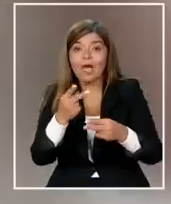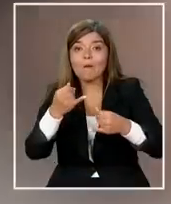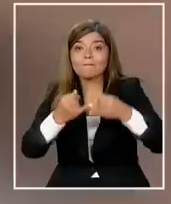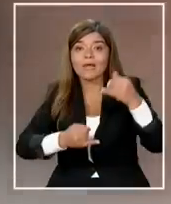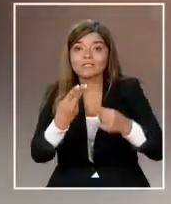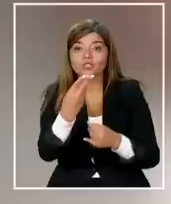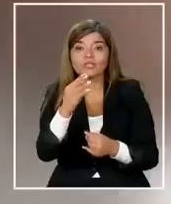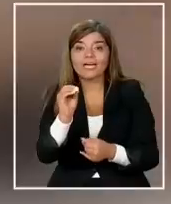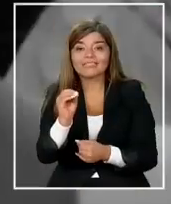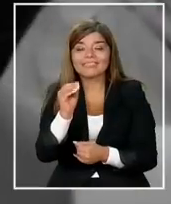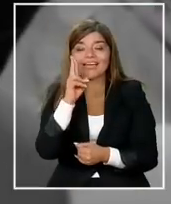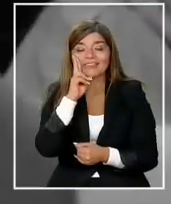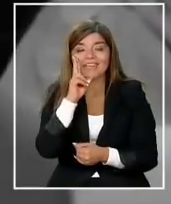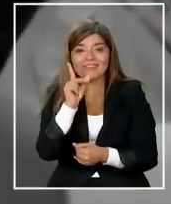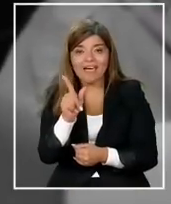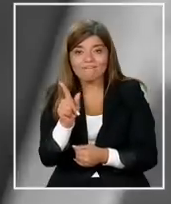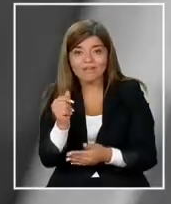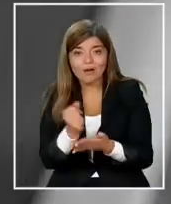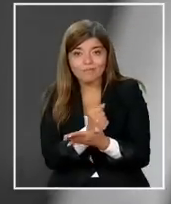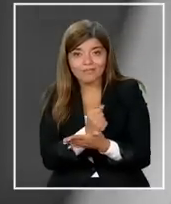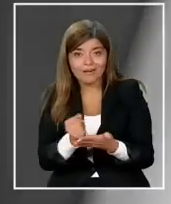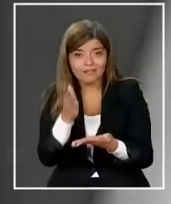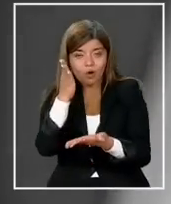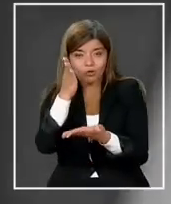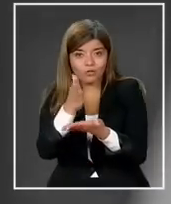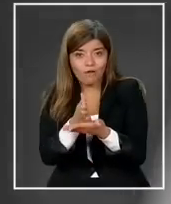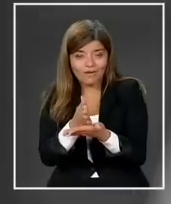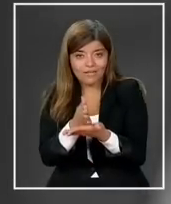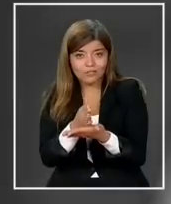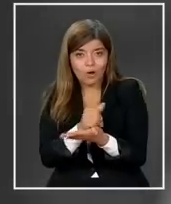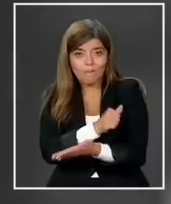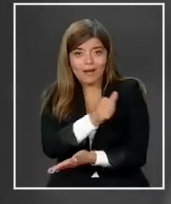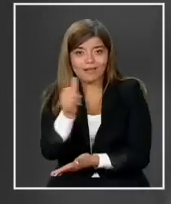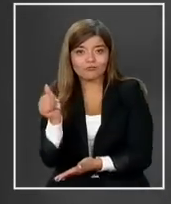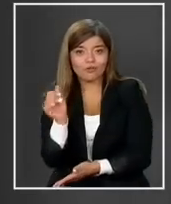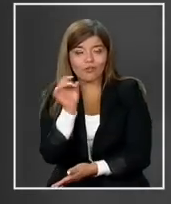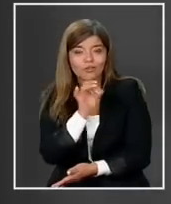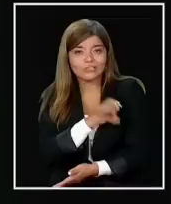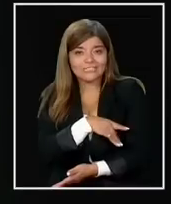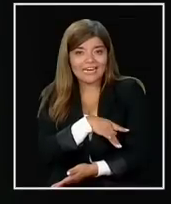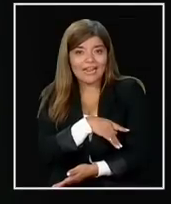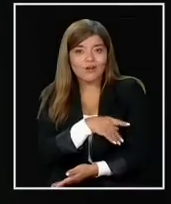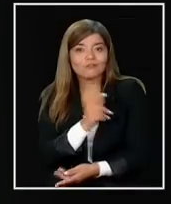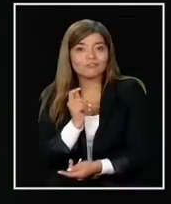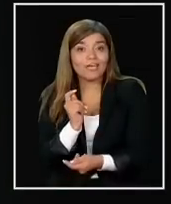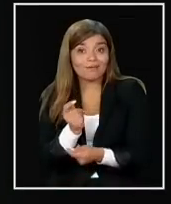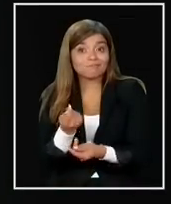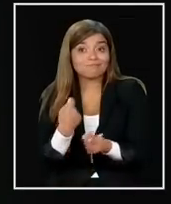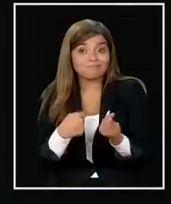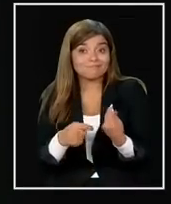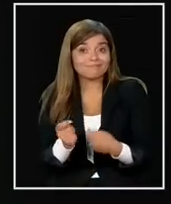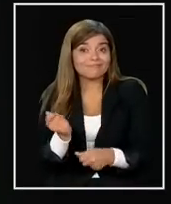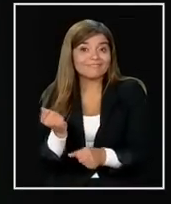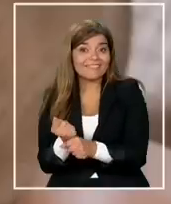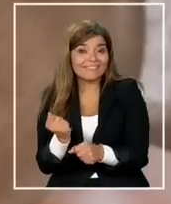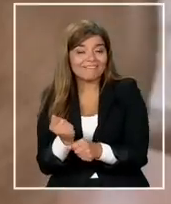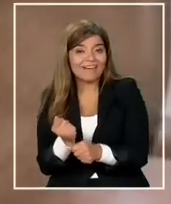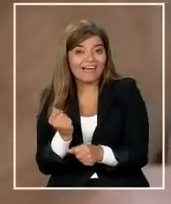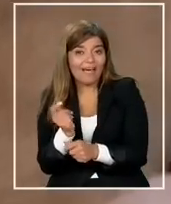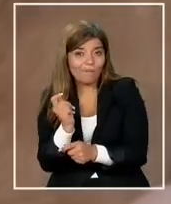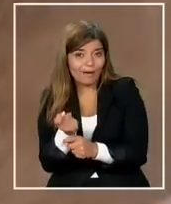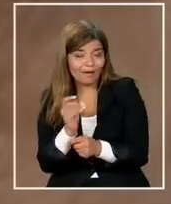el 30 de abril para hacer este trámite obligatorio para todos los chilenos que reciben ingresos. El informe del